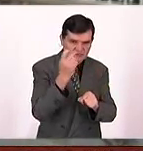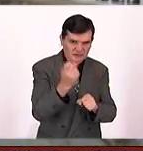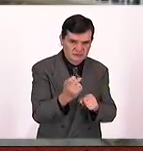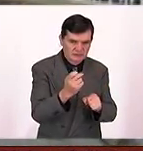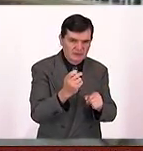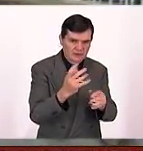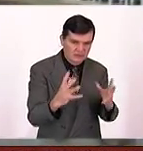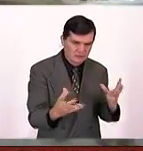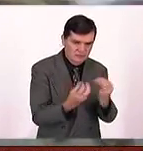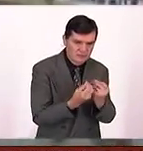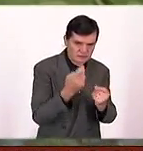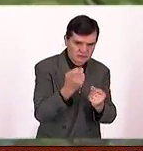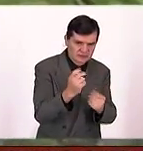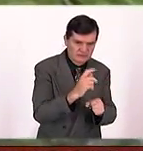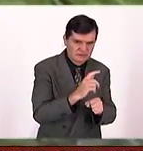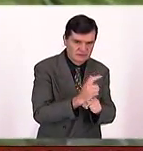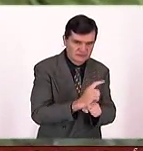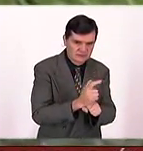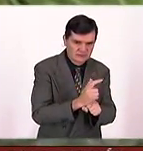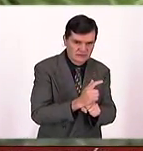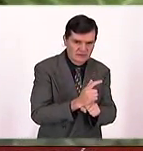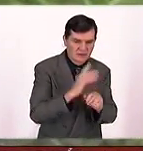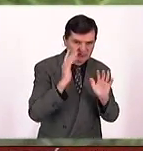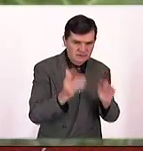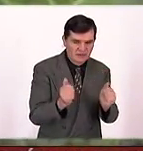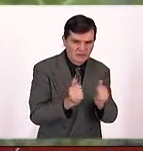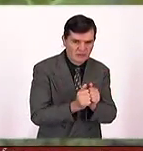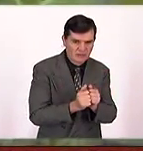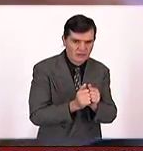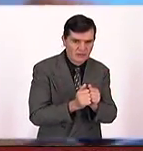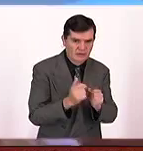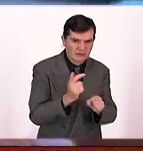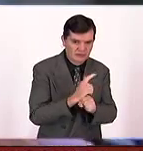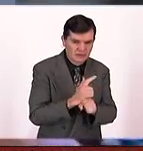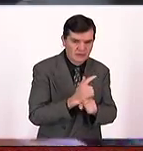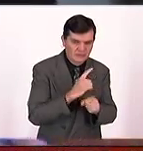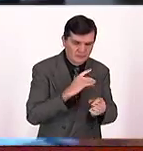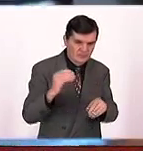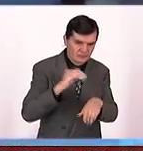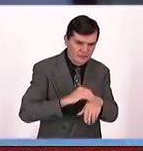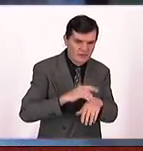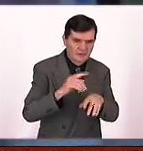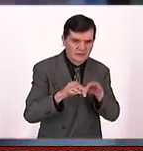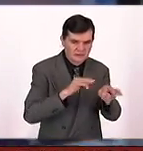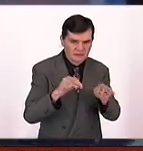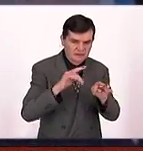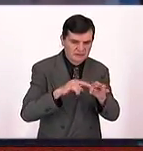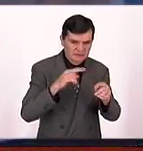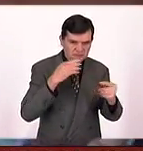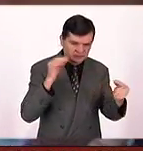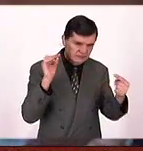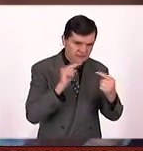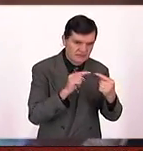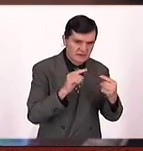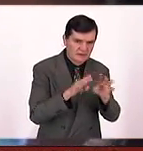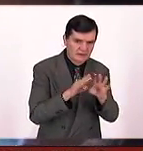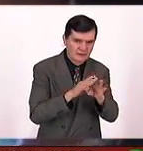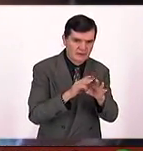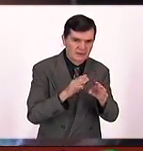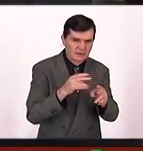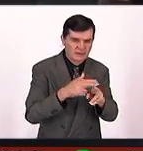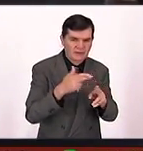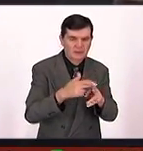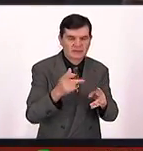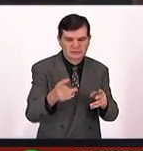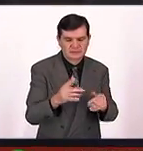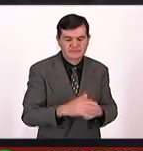de incluirse en esta licenciatura y ya desde el nivel licenciatura pues comenzar a desempeñarse directamente en la disciplina,